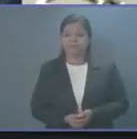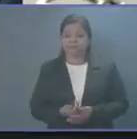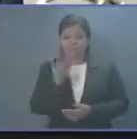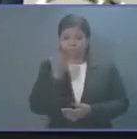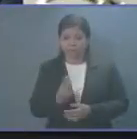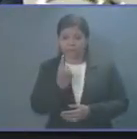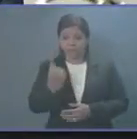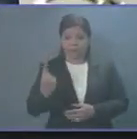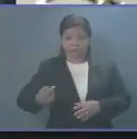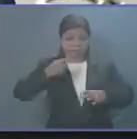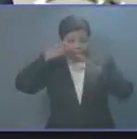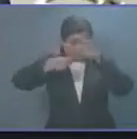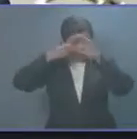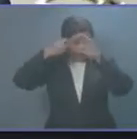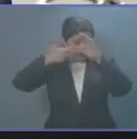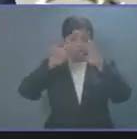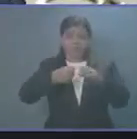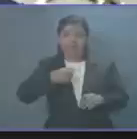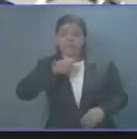del Periodista que tiene como